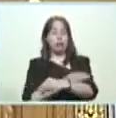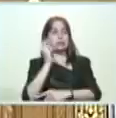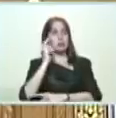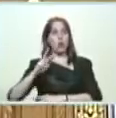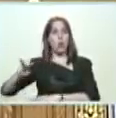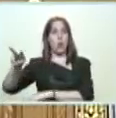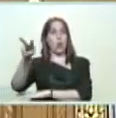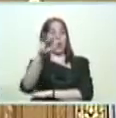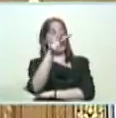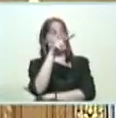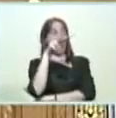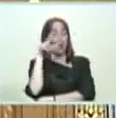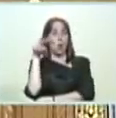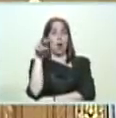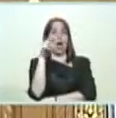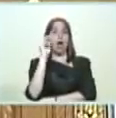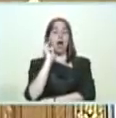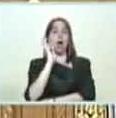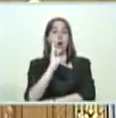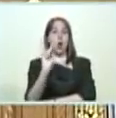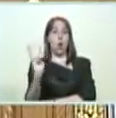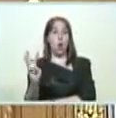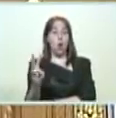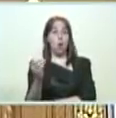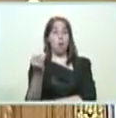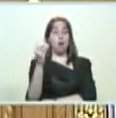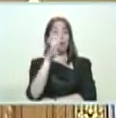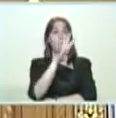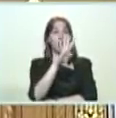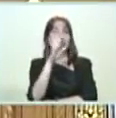aquí, en estos